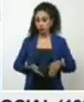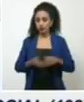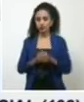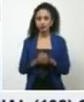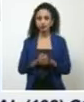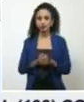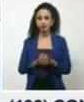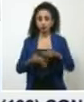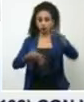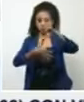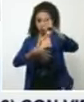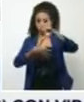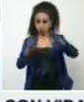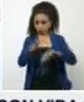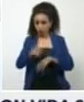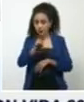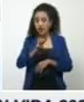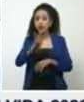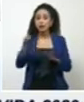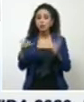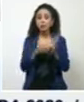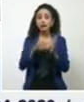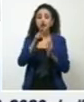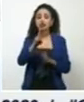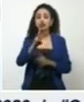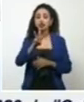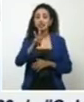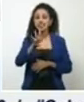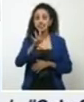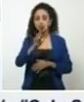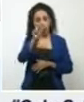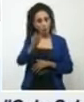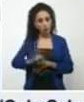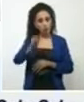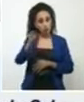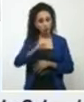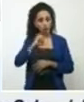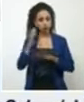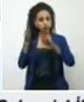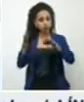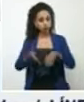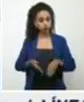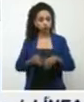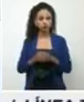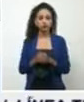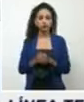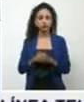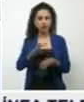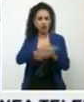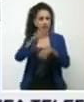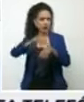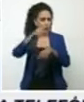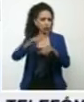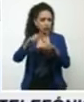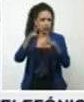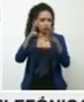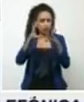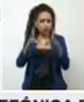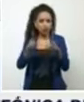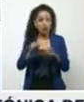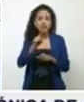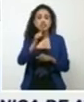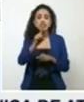de las Américas 3.235 y de esta forma se acumulan